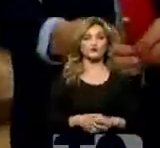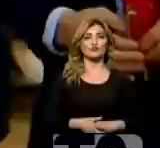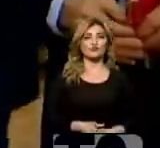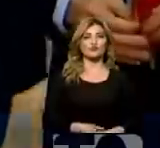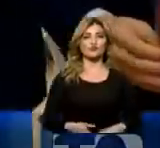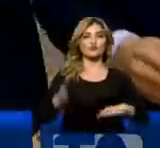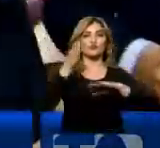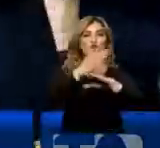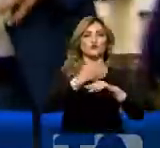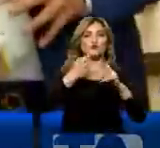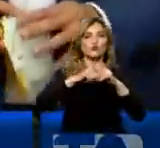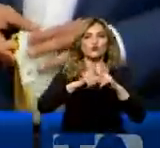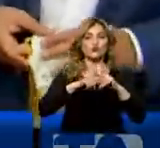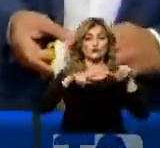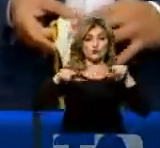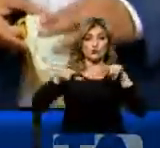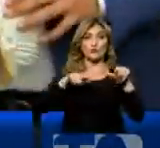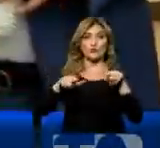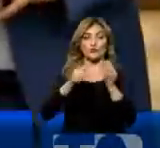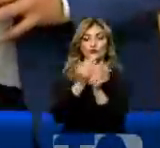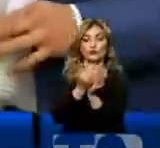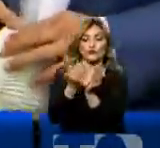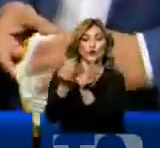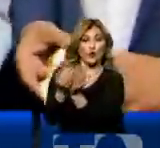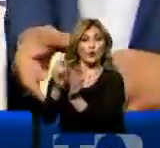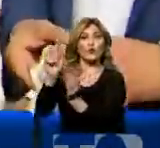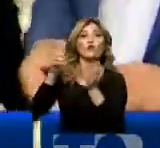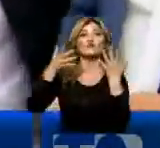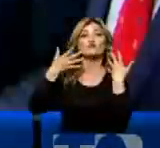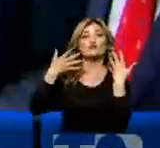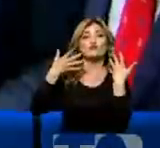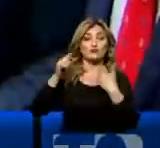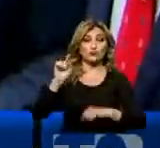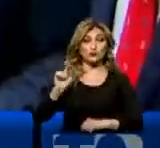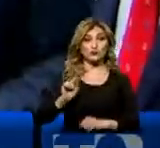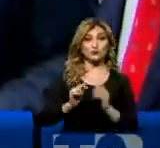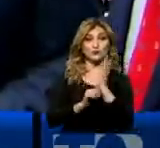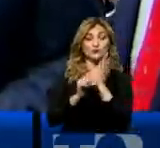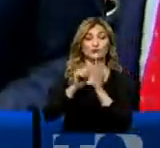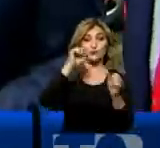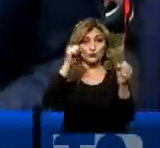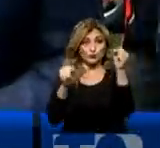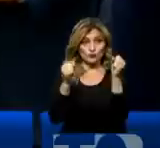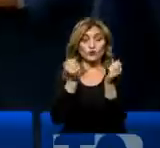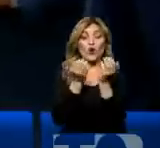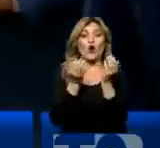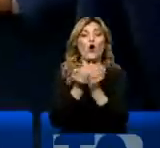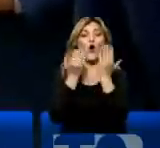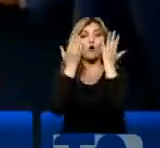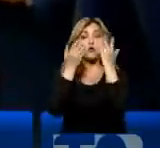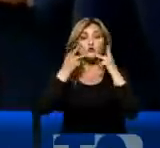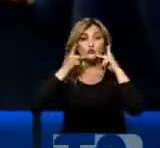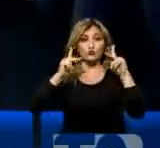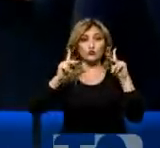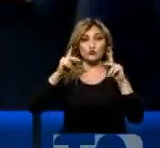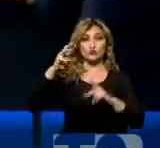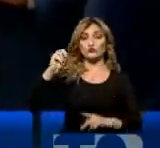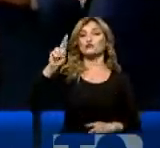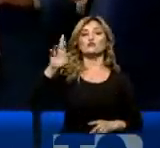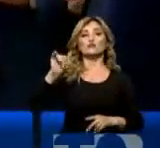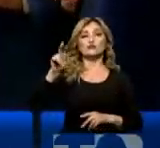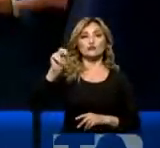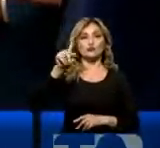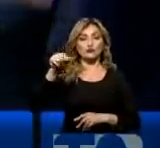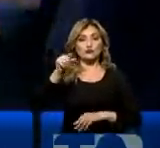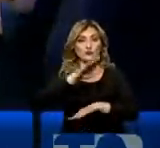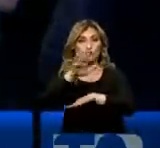Antes de empezar el recorrido por uno de los muelles del puerto marítimo de Guayaquil, el ministro de Transporte y Obras Públicas, Gabriel Martínez, se refirió al protocolo